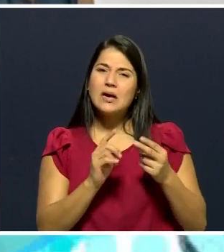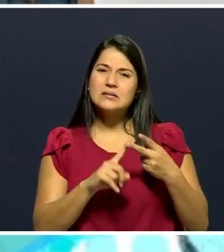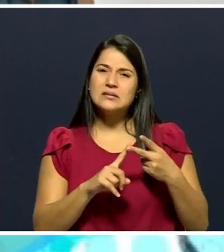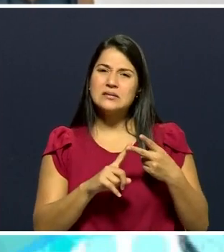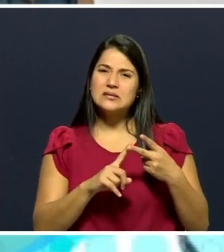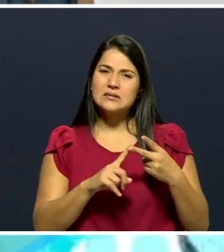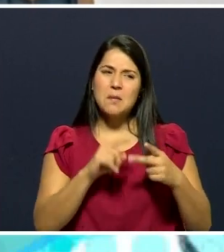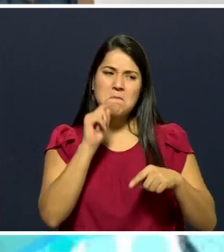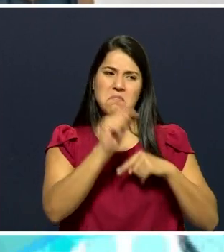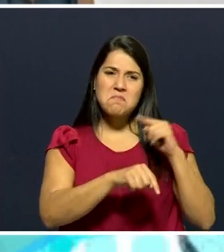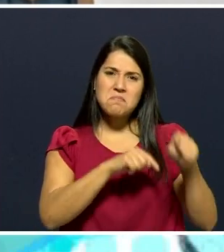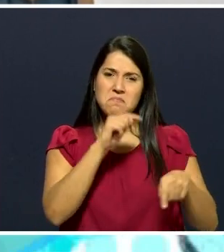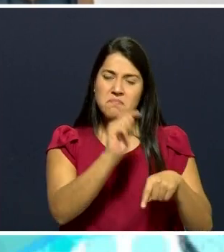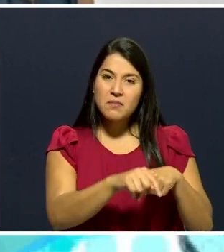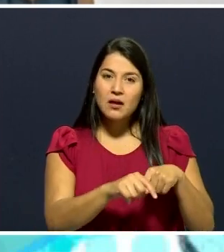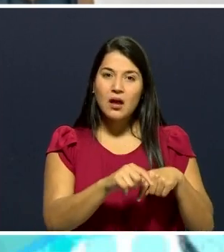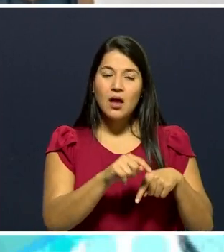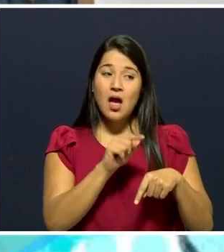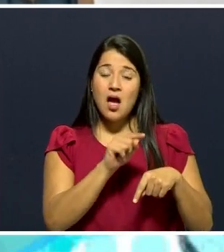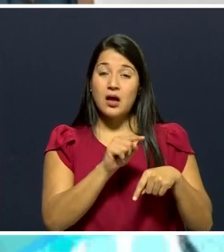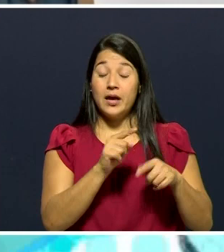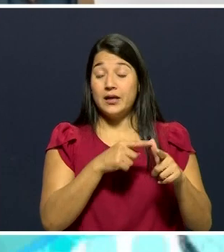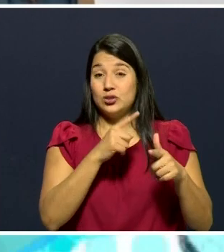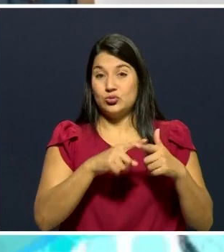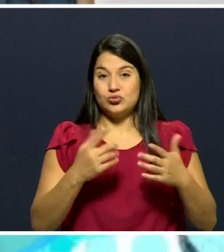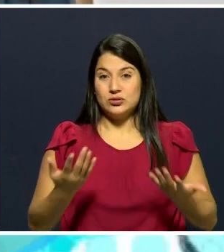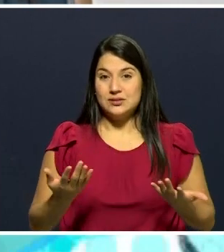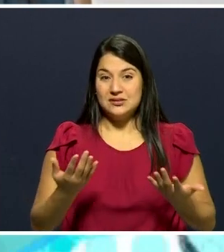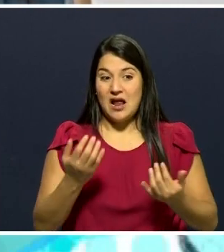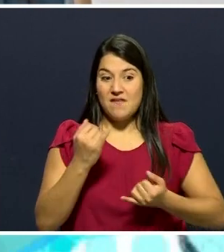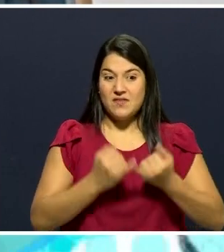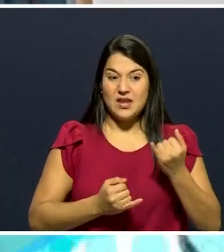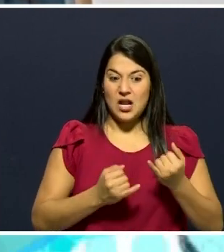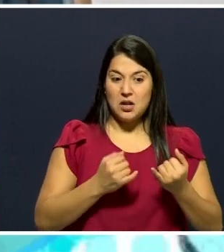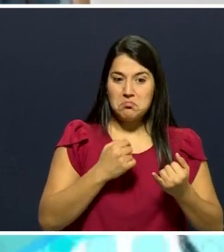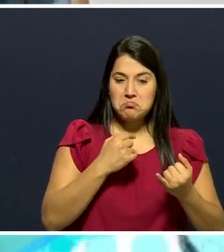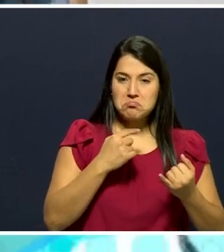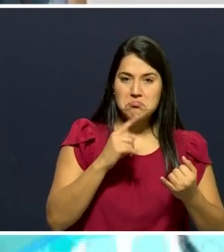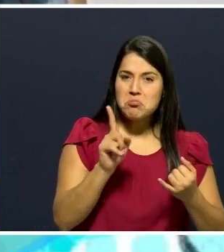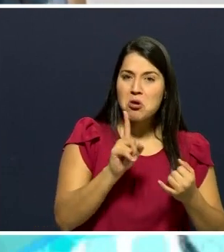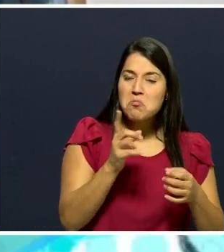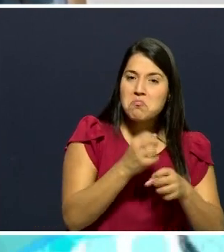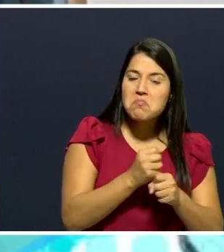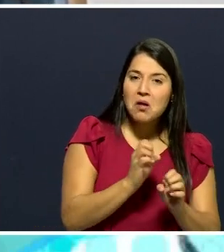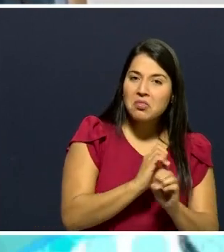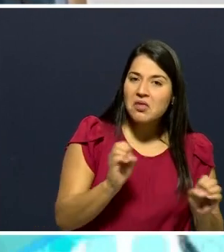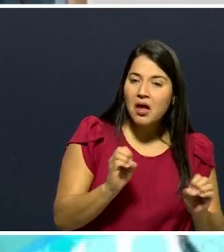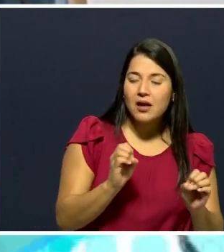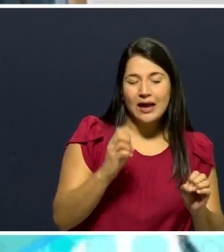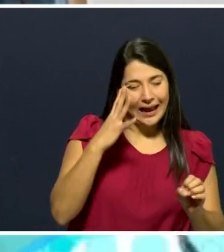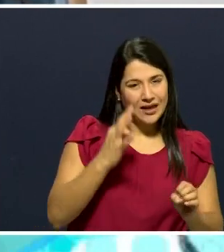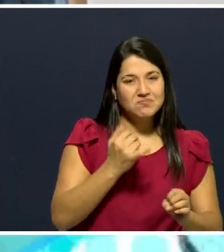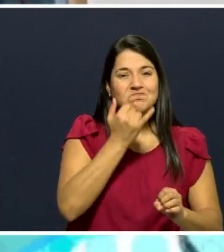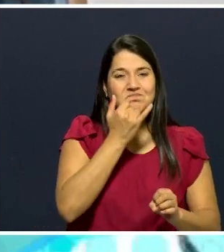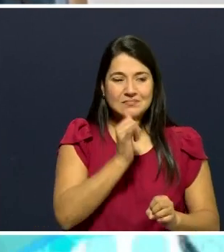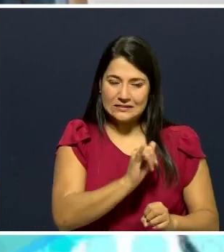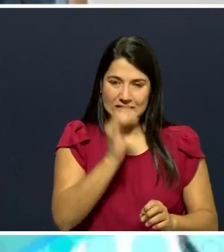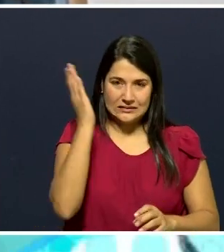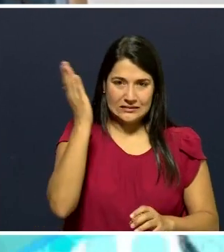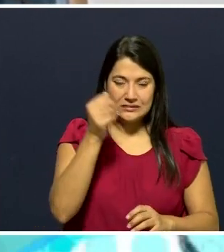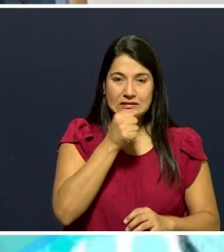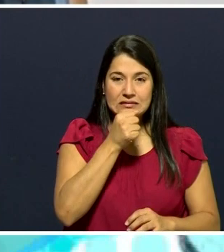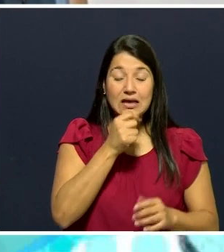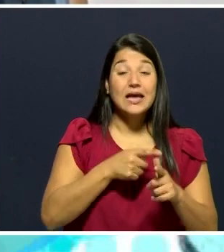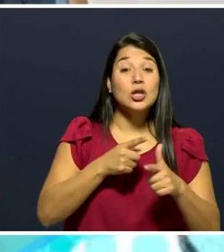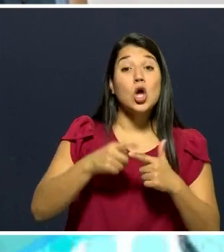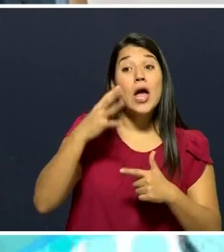algunas críticas que tampoco llega a concretar. Entonces, supondría uno que la población en este momento